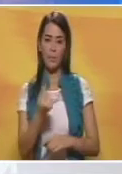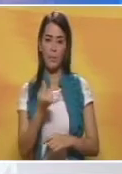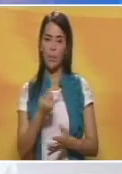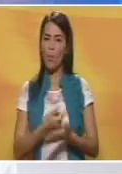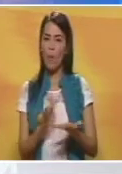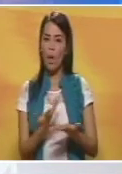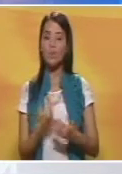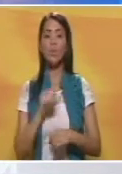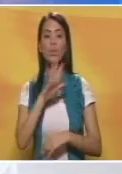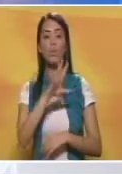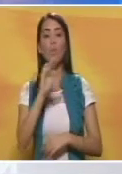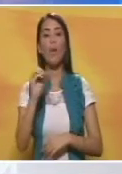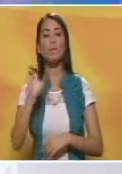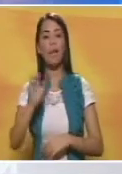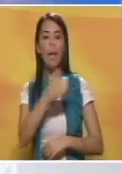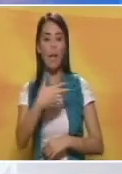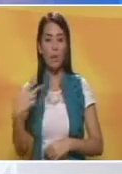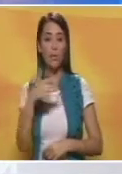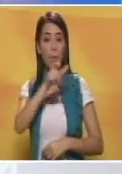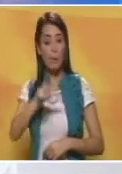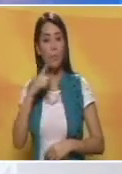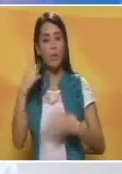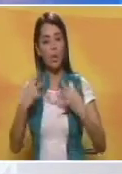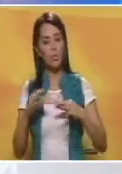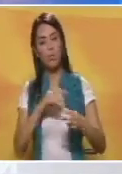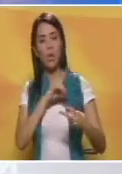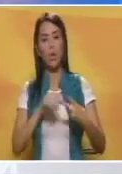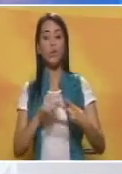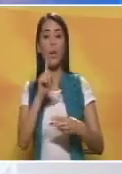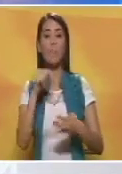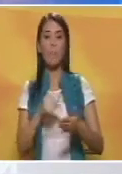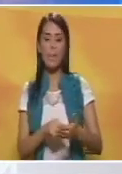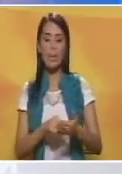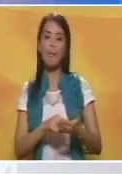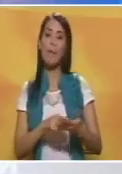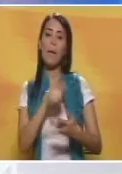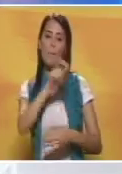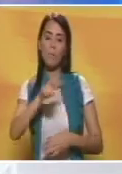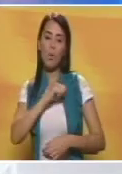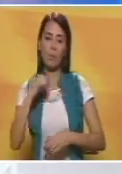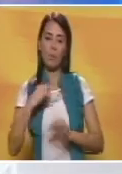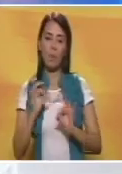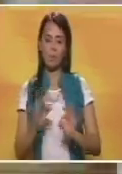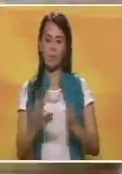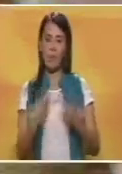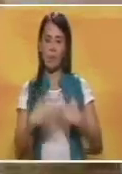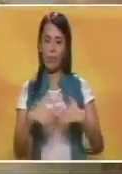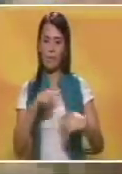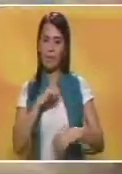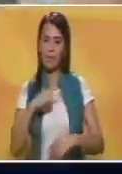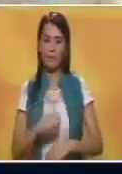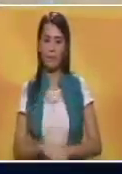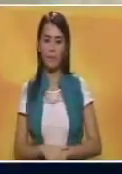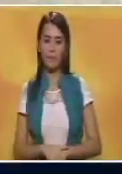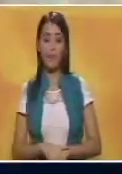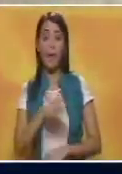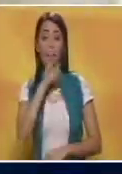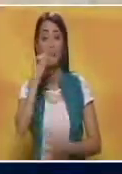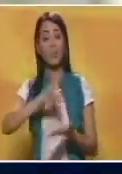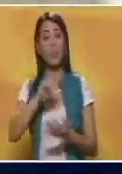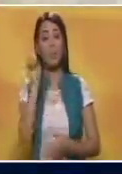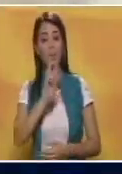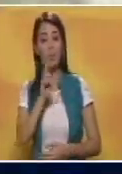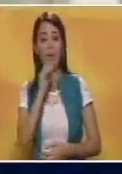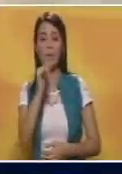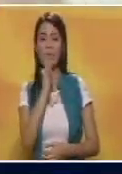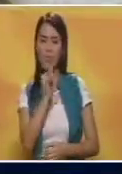oferta es de 50 euros para personas naturales y mil euros para las personas jurídicas el comité de subastas del banco central de venezuela reiteró que